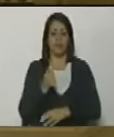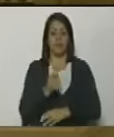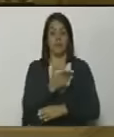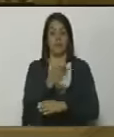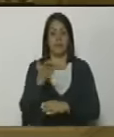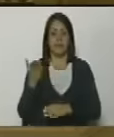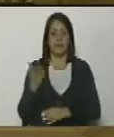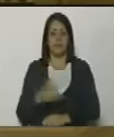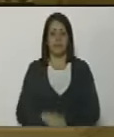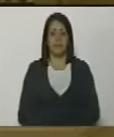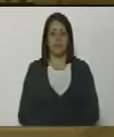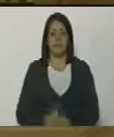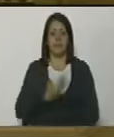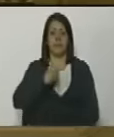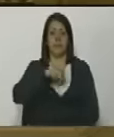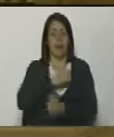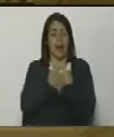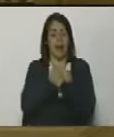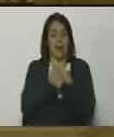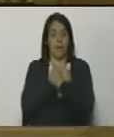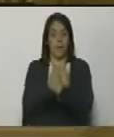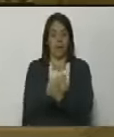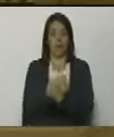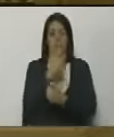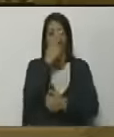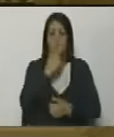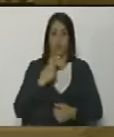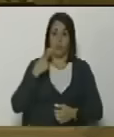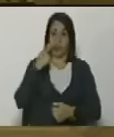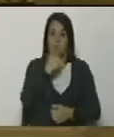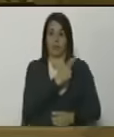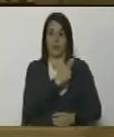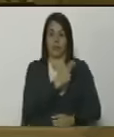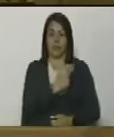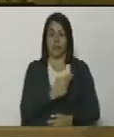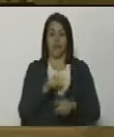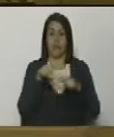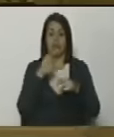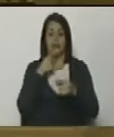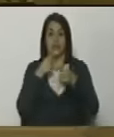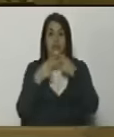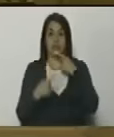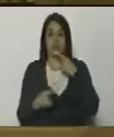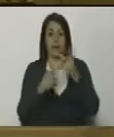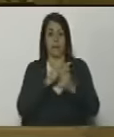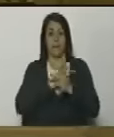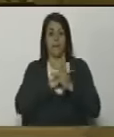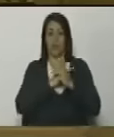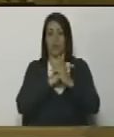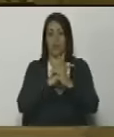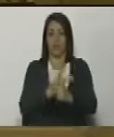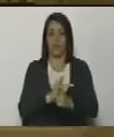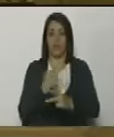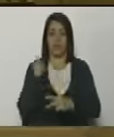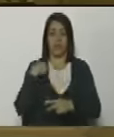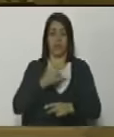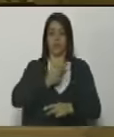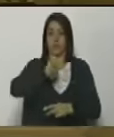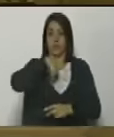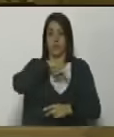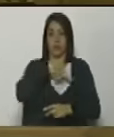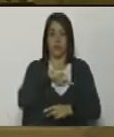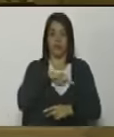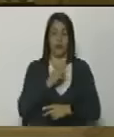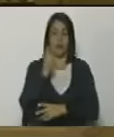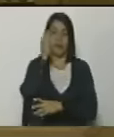ellos, nuestro amor, nuestro compromiso, y eso habla de esa voluntad que tenemos nosotros y